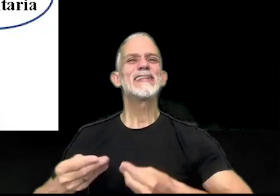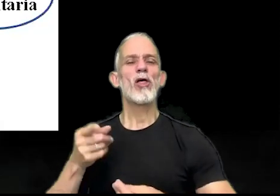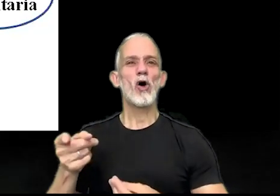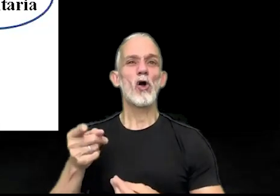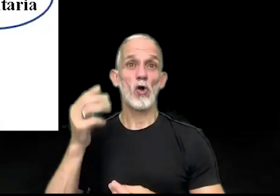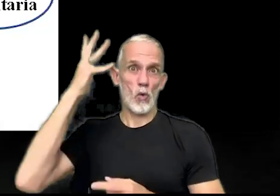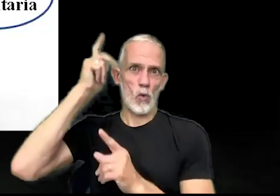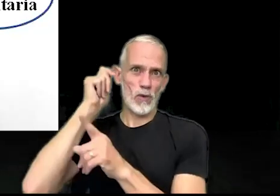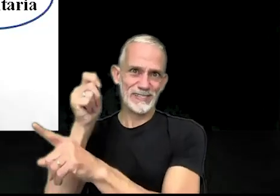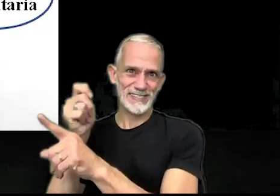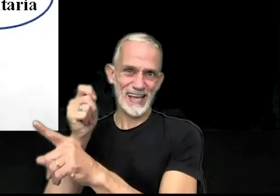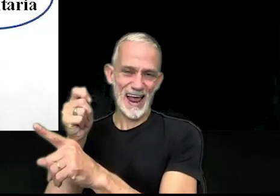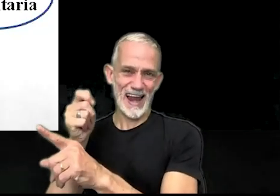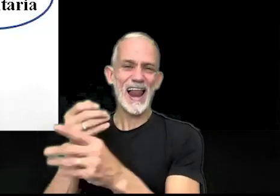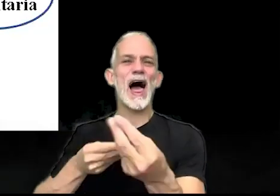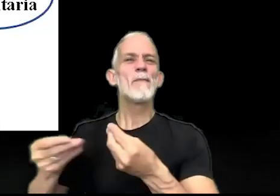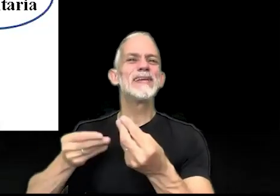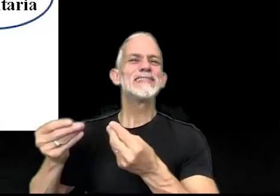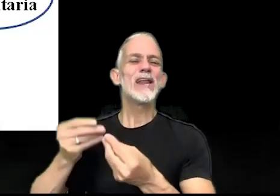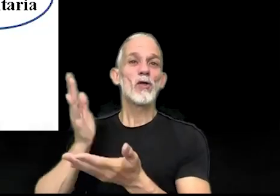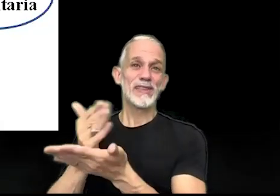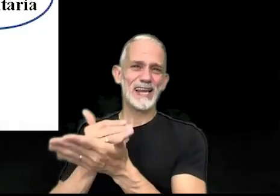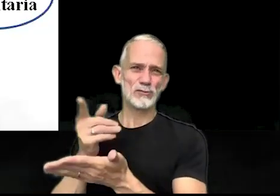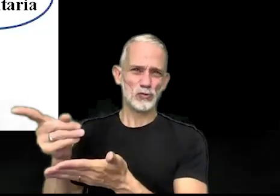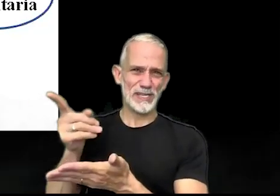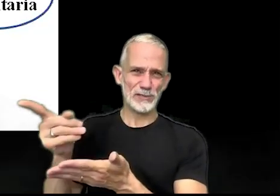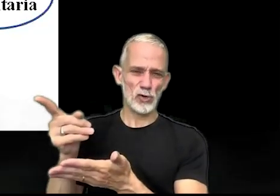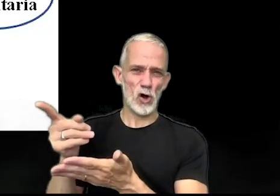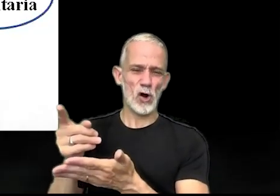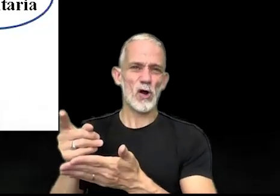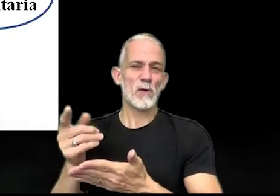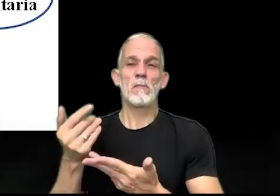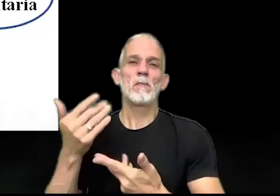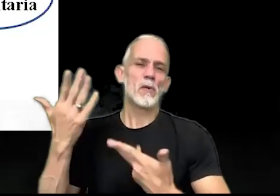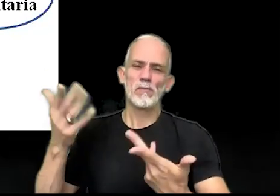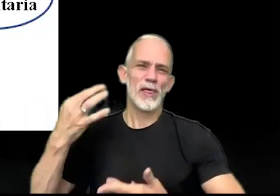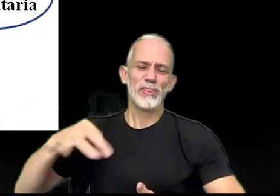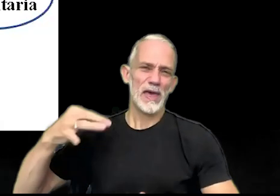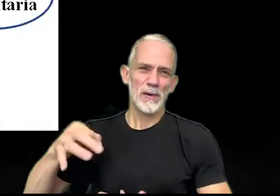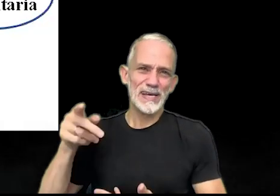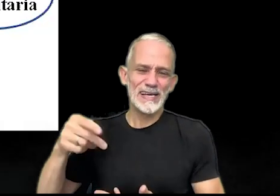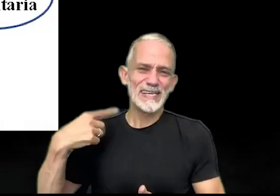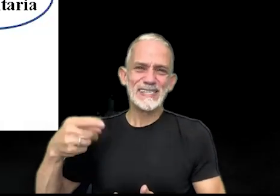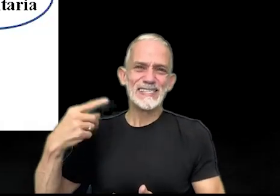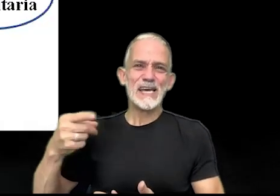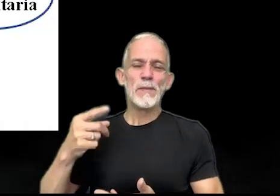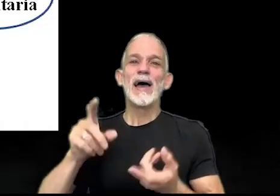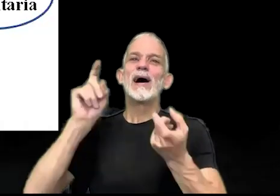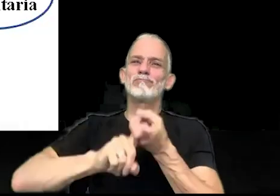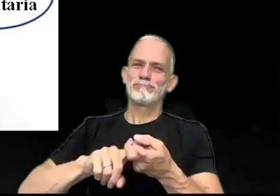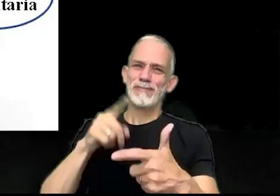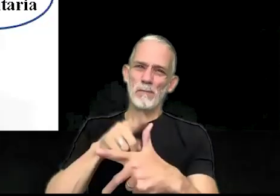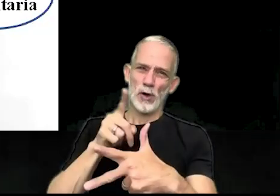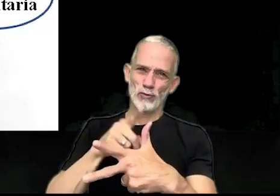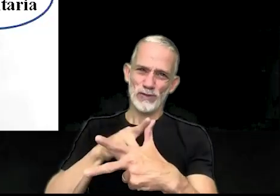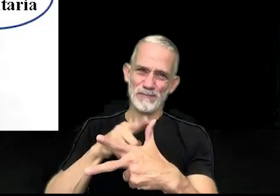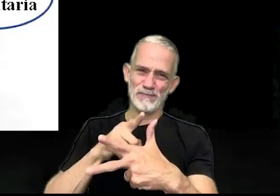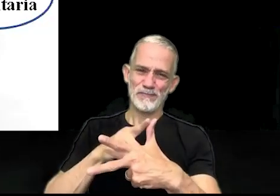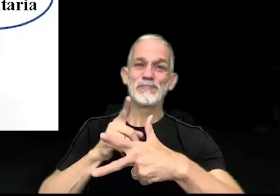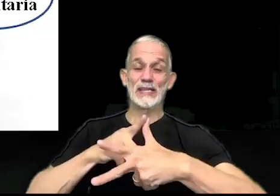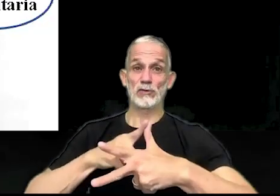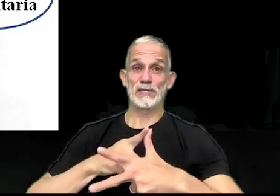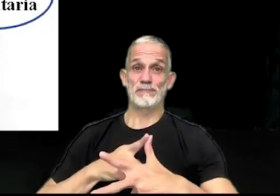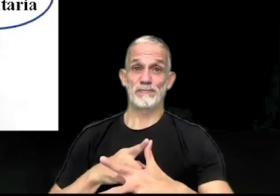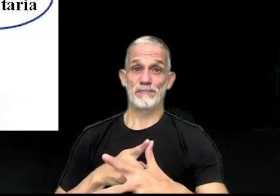administrador judicial, el administrador de la sucesión indivisa, que por excelencia será el cónyuge supérstite, a quien